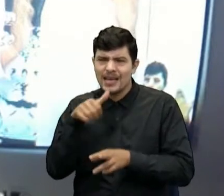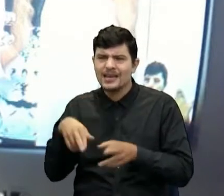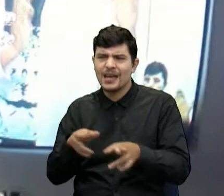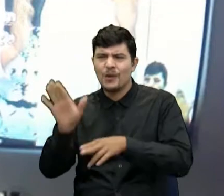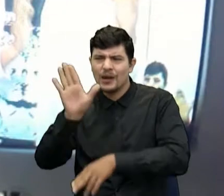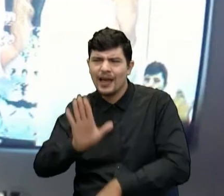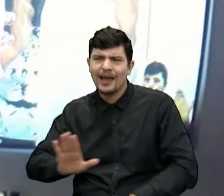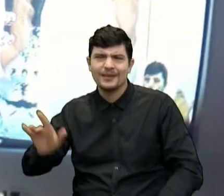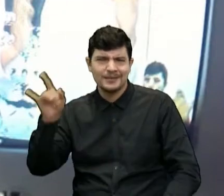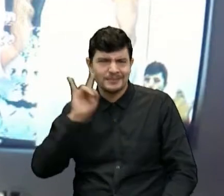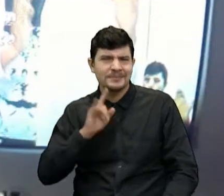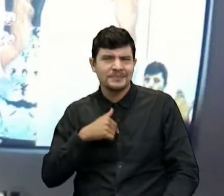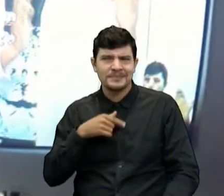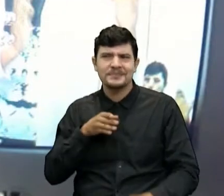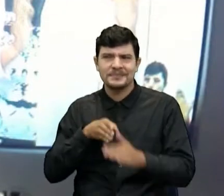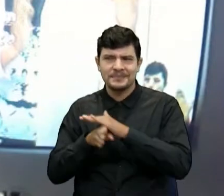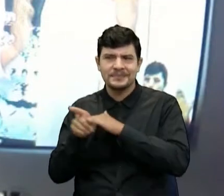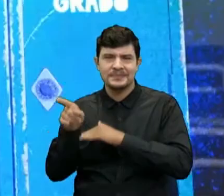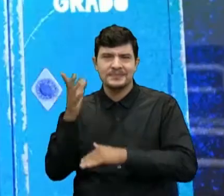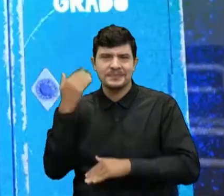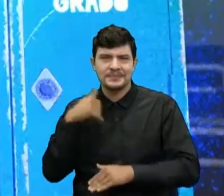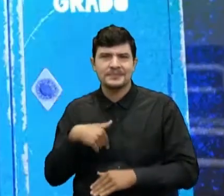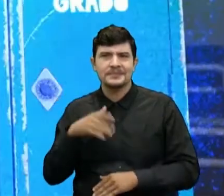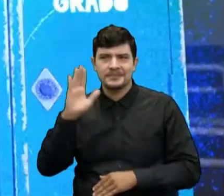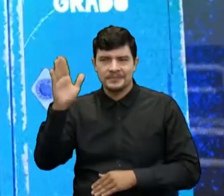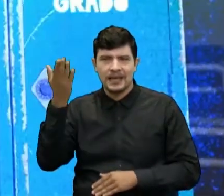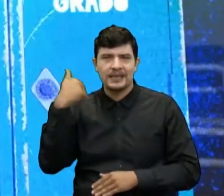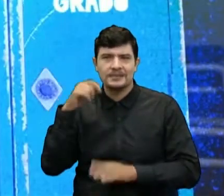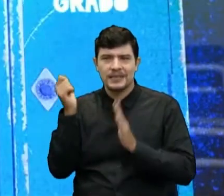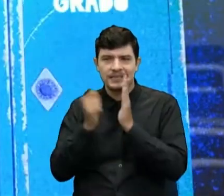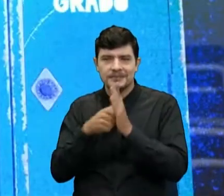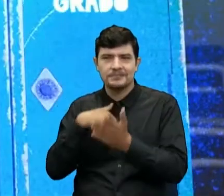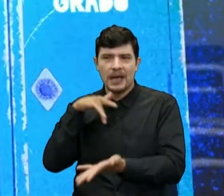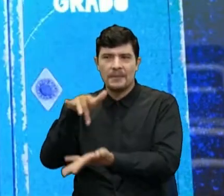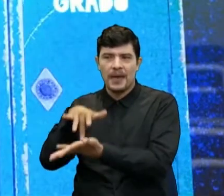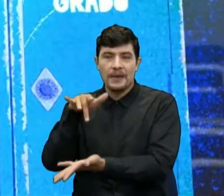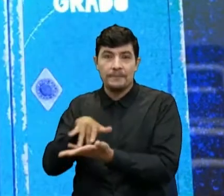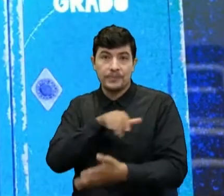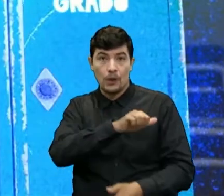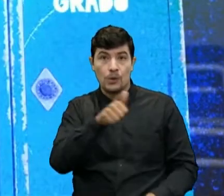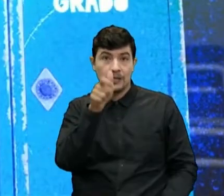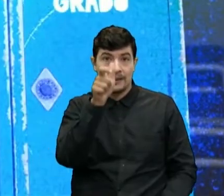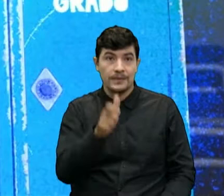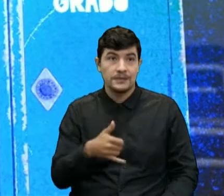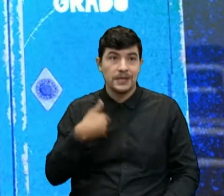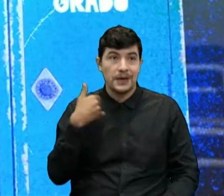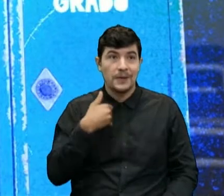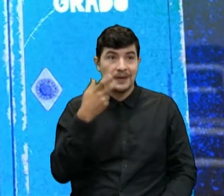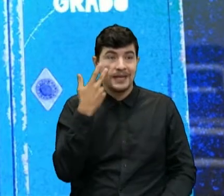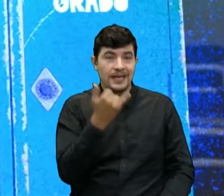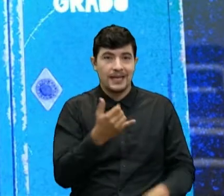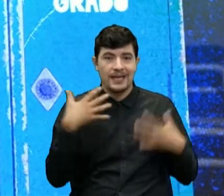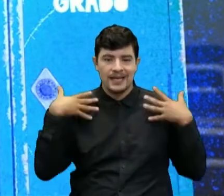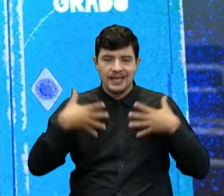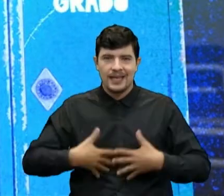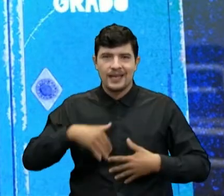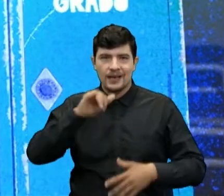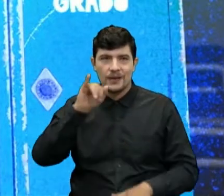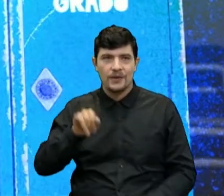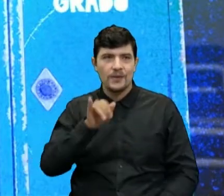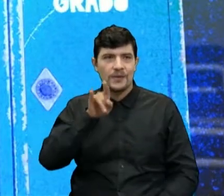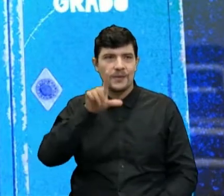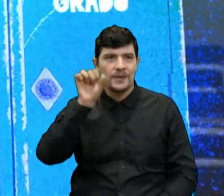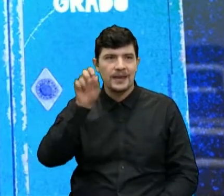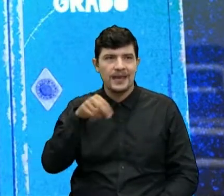he escuchado He pasado por ahí ¿Ha pasado por ahí? Sí, bastantes veces Tenemos a otro joven Con su bata Se llama Julián Daví